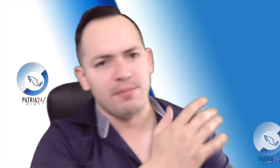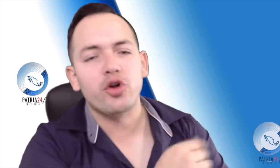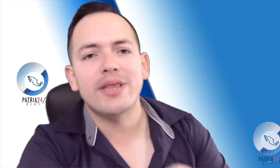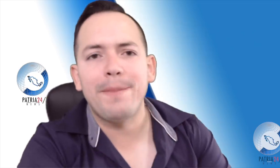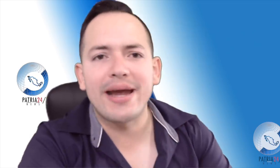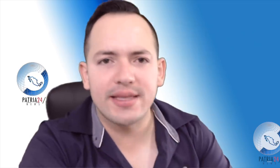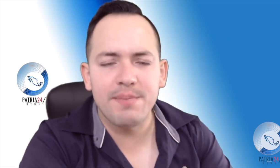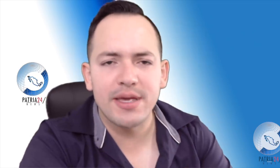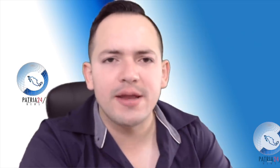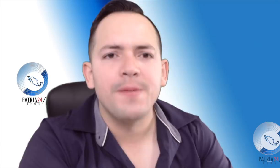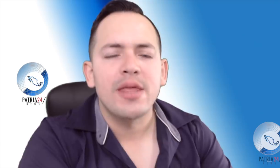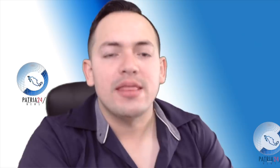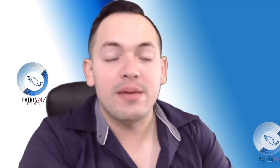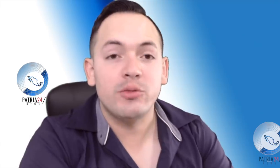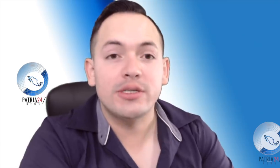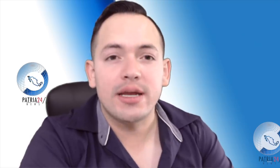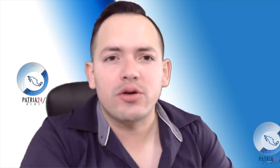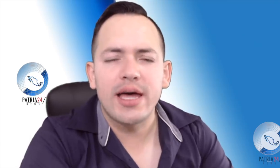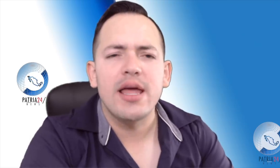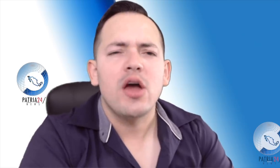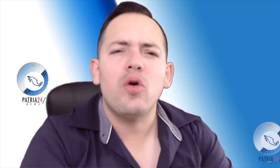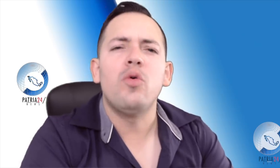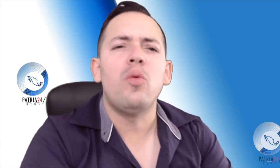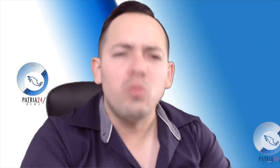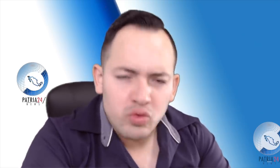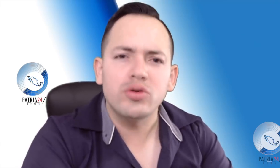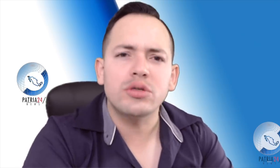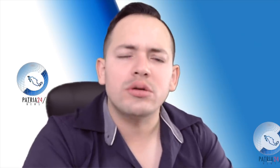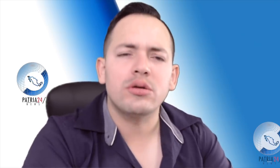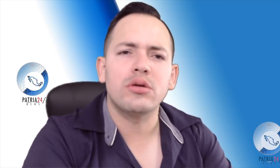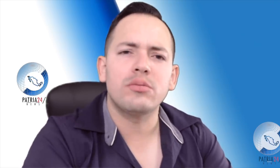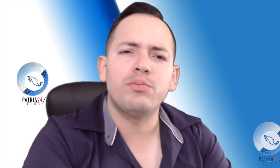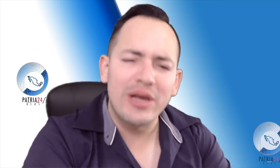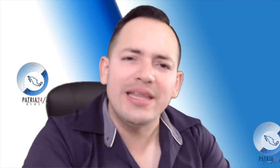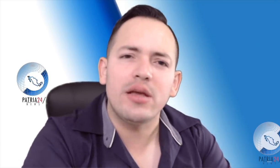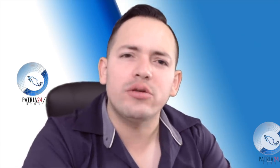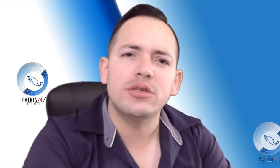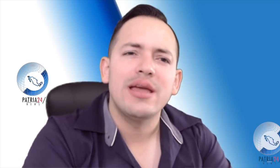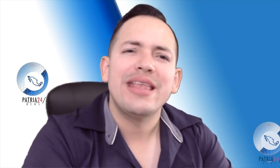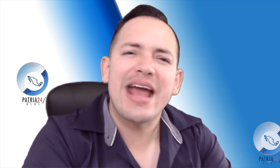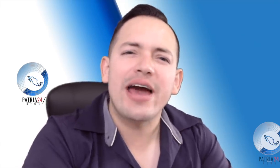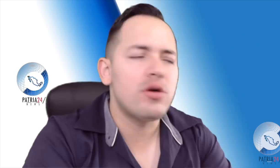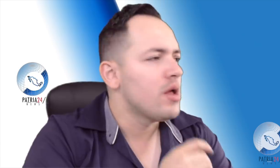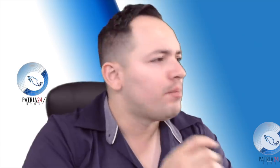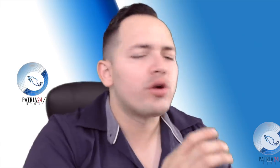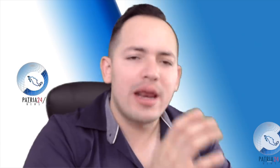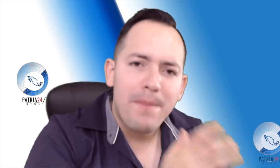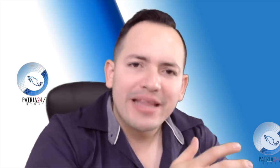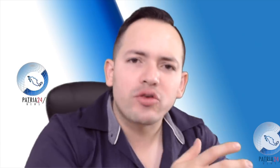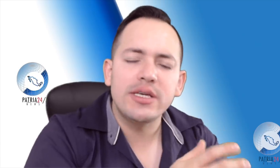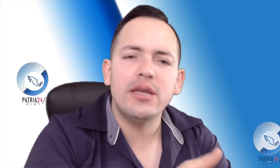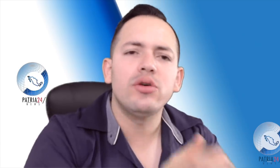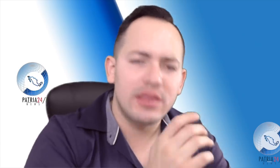medida? Por otra parte, también debemos de recordar cómo muchos políticos llegaron por